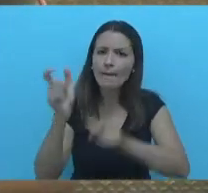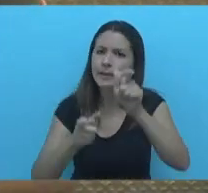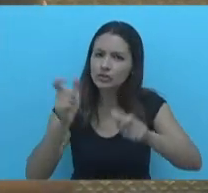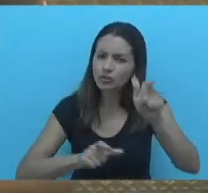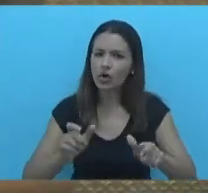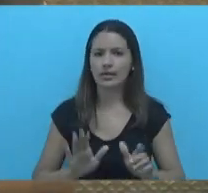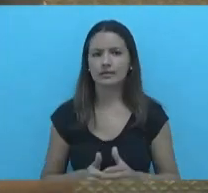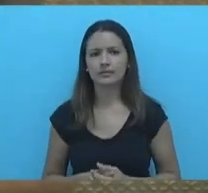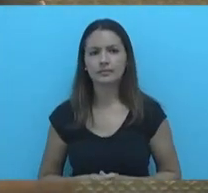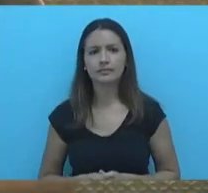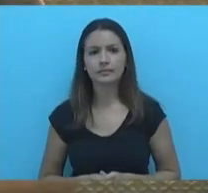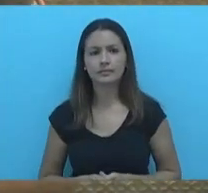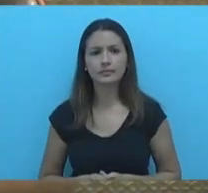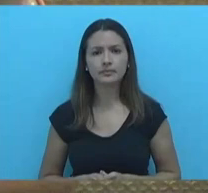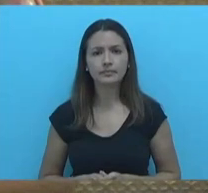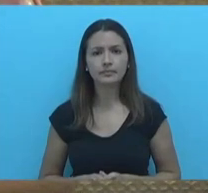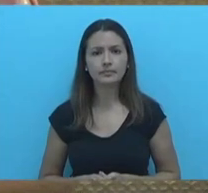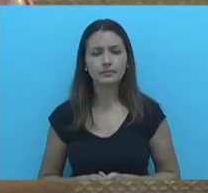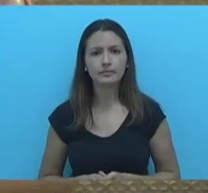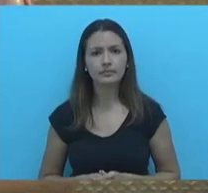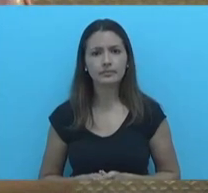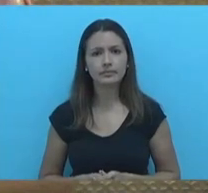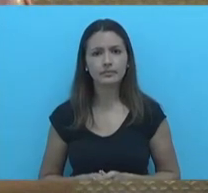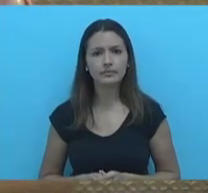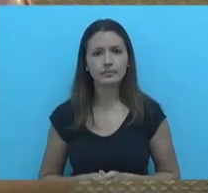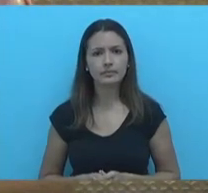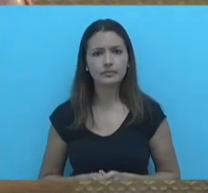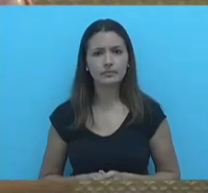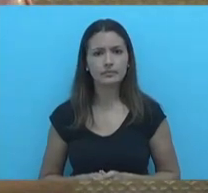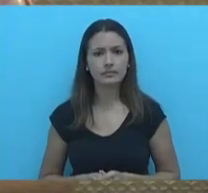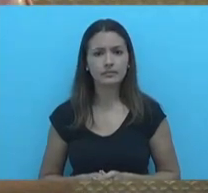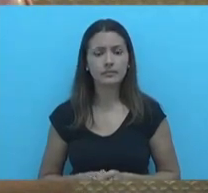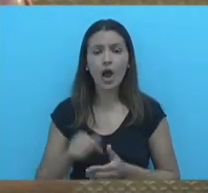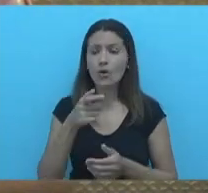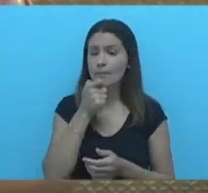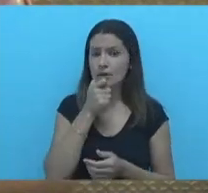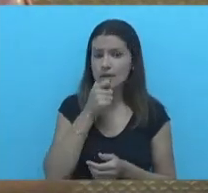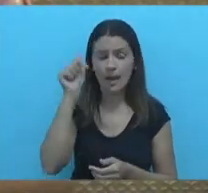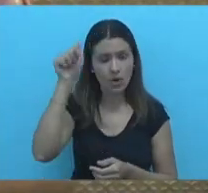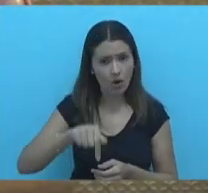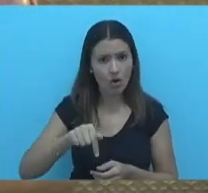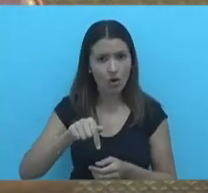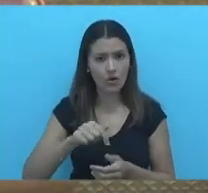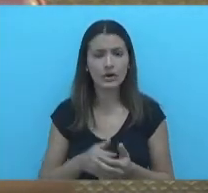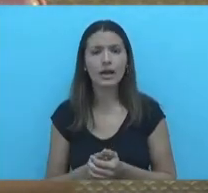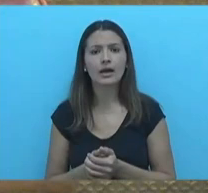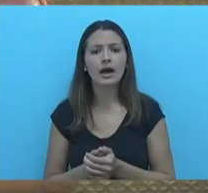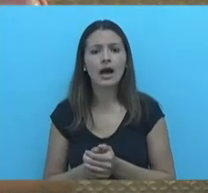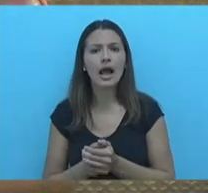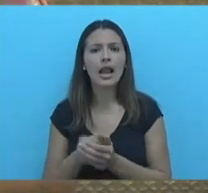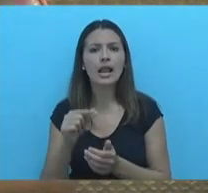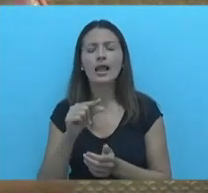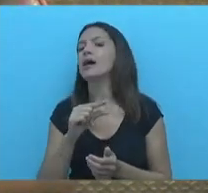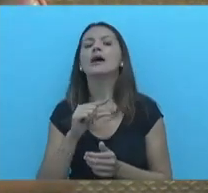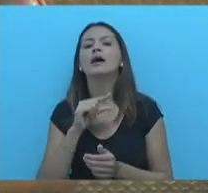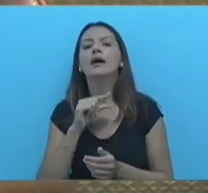santafesinos. En estos días, además, en donde el capellán durante 40 años de la policía de la provincia de Santa Fe, Eugenio